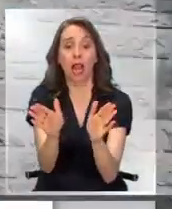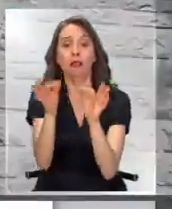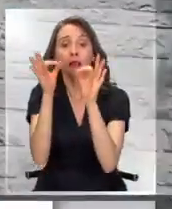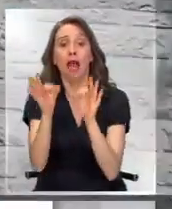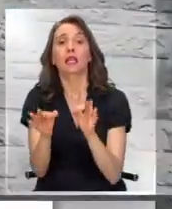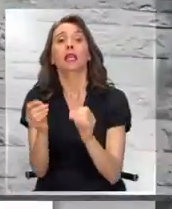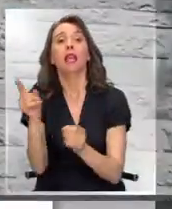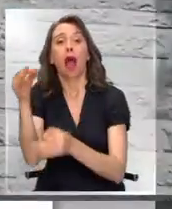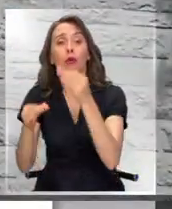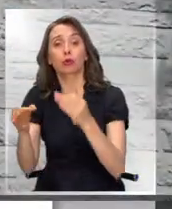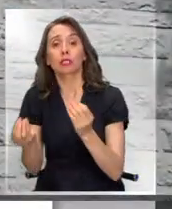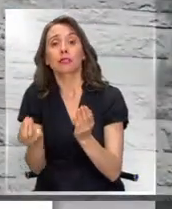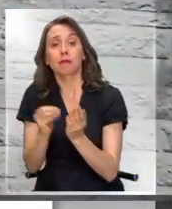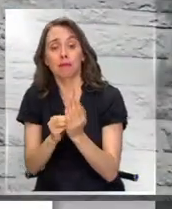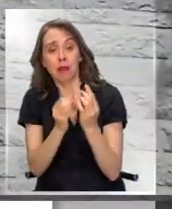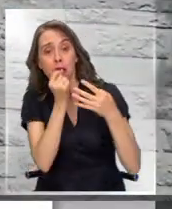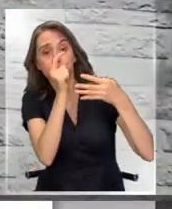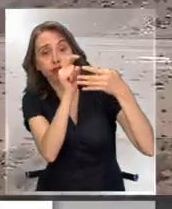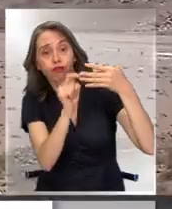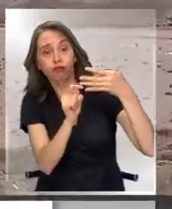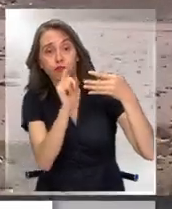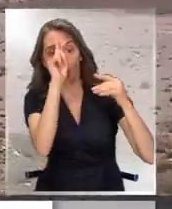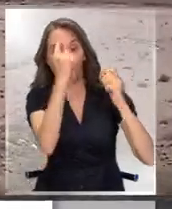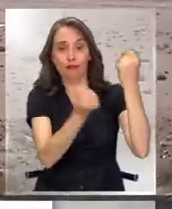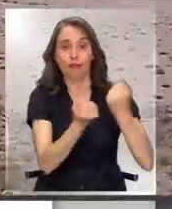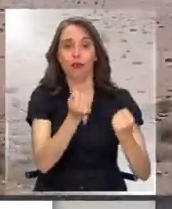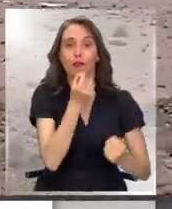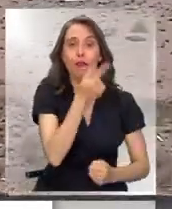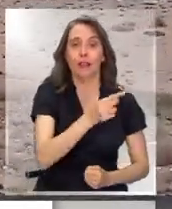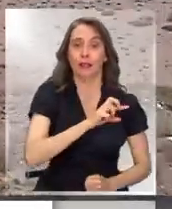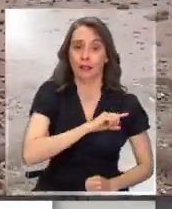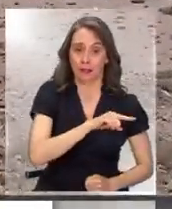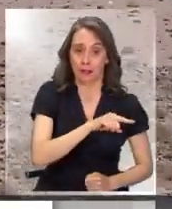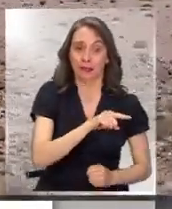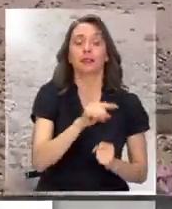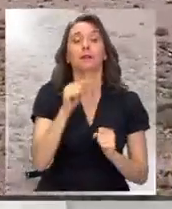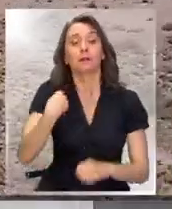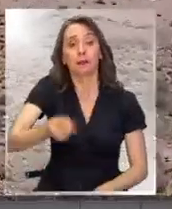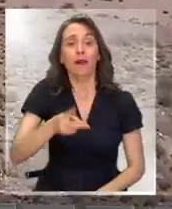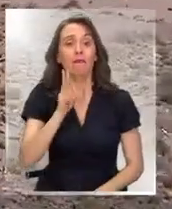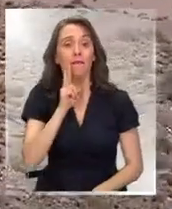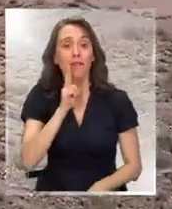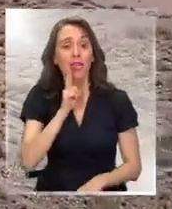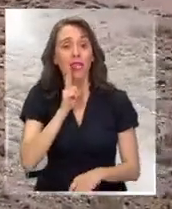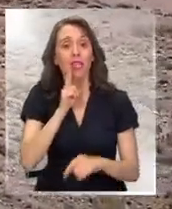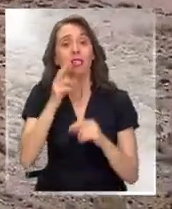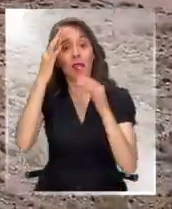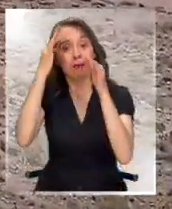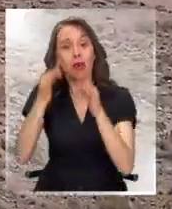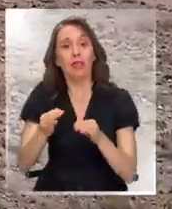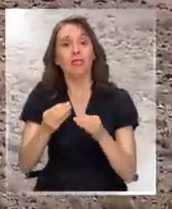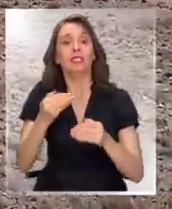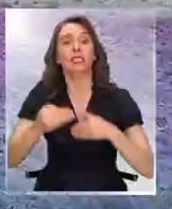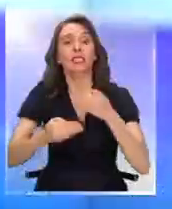más cargos la fiscalía argentina confirmó que el viernes se resolverá su situación procesal